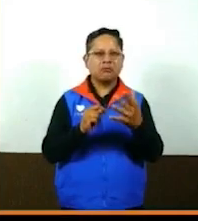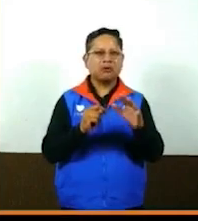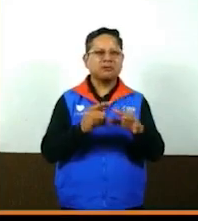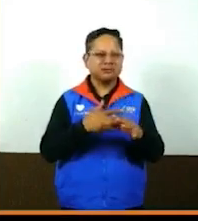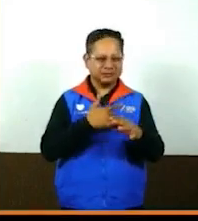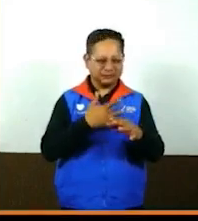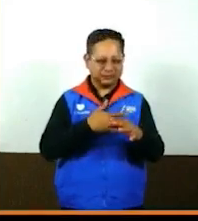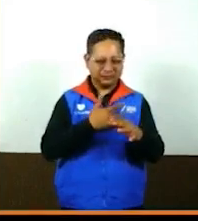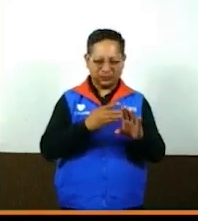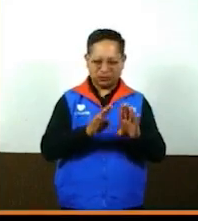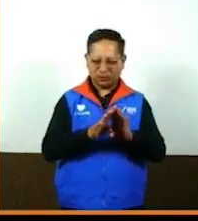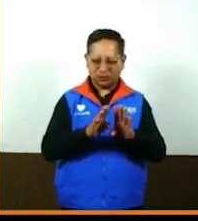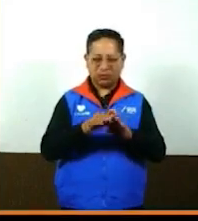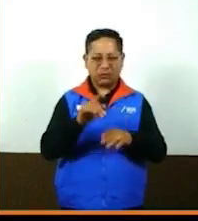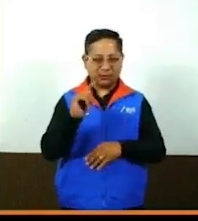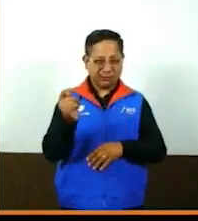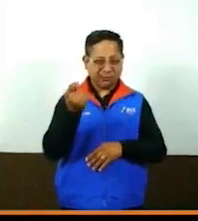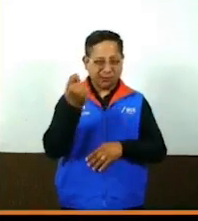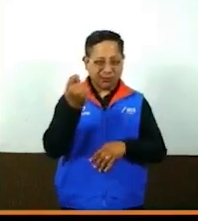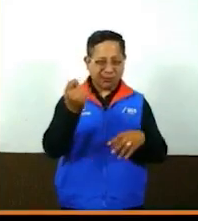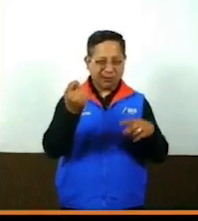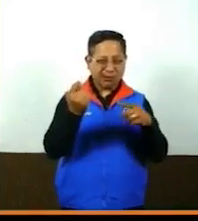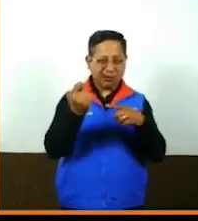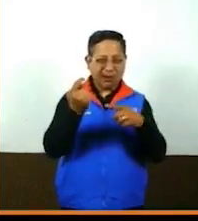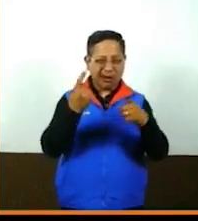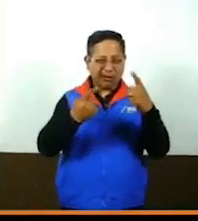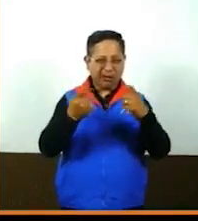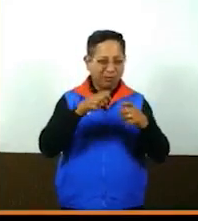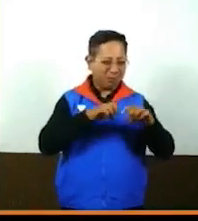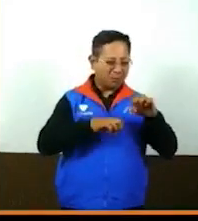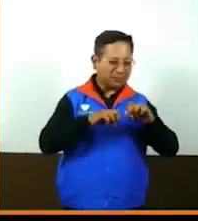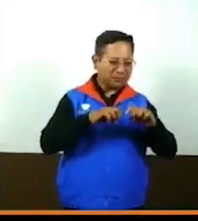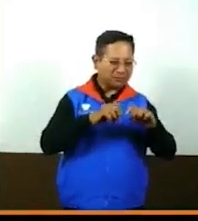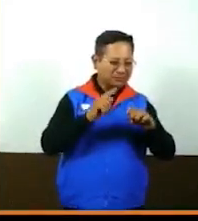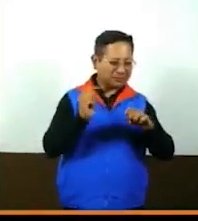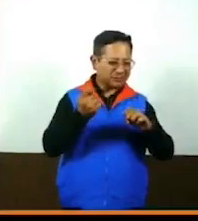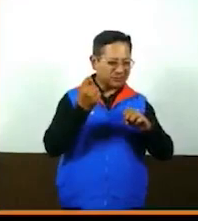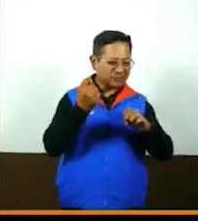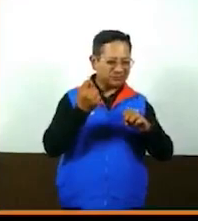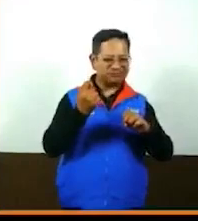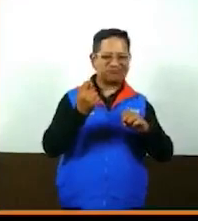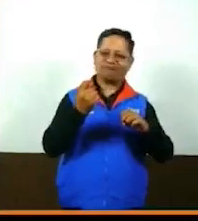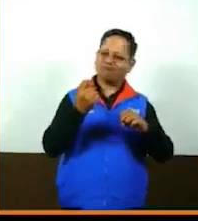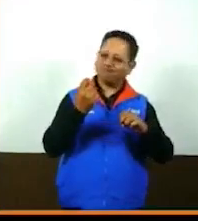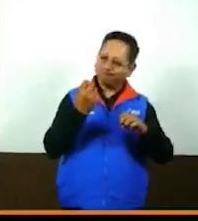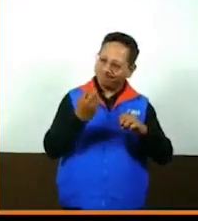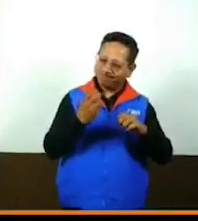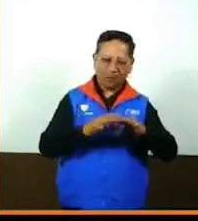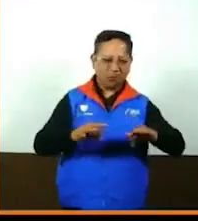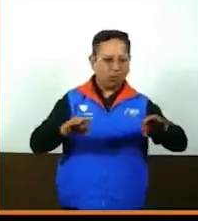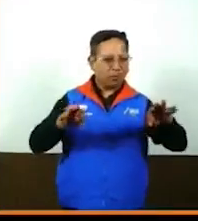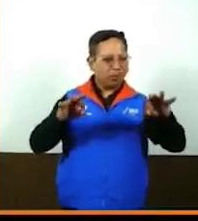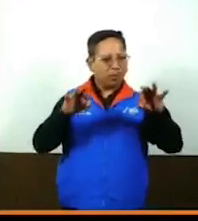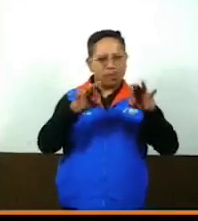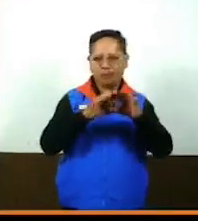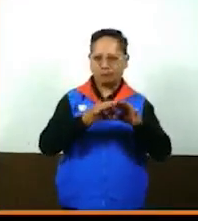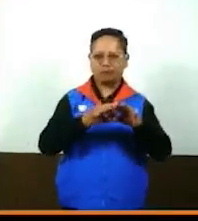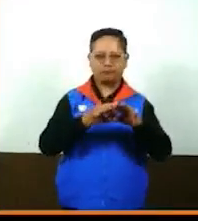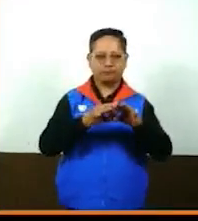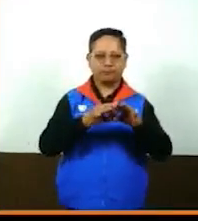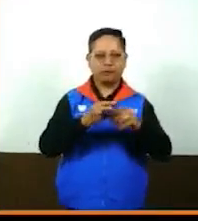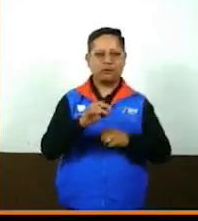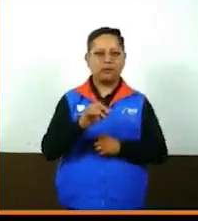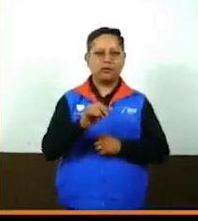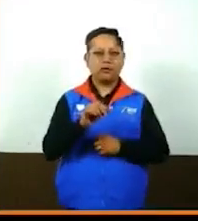sentimientos encontrados en la tecnología. Para algunas empresas esto es algo fundamental dentro de sus estrategias, ¿no? Y